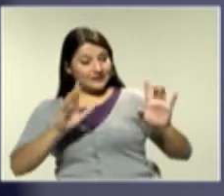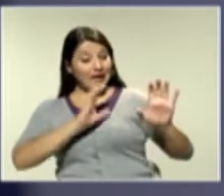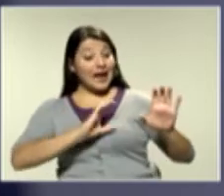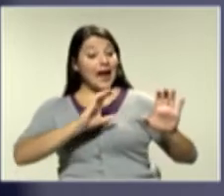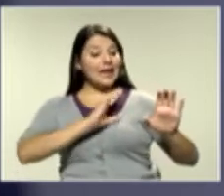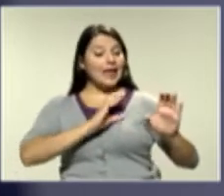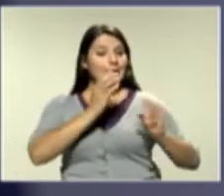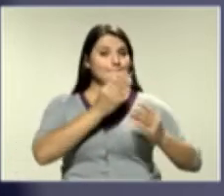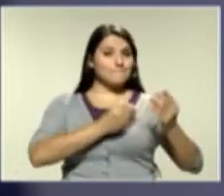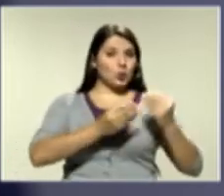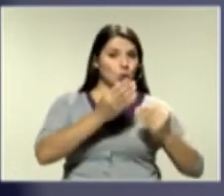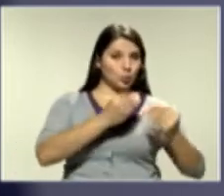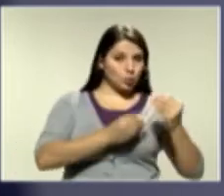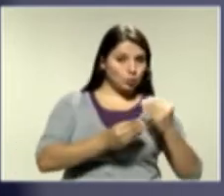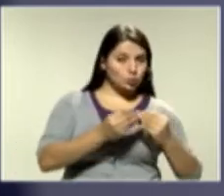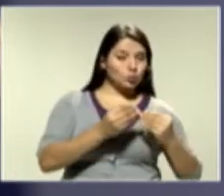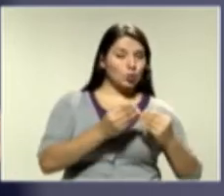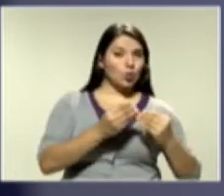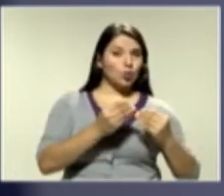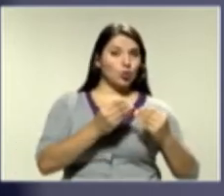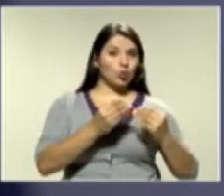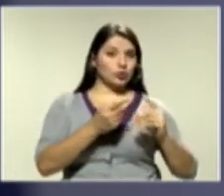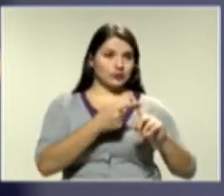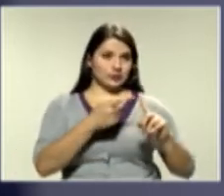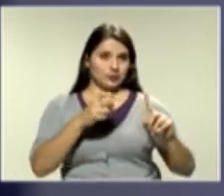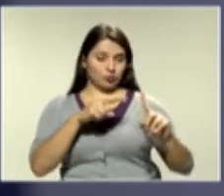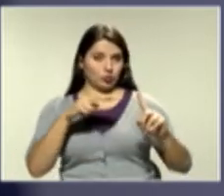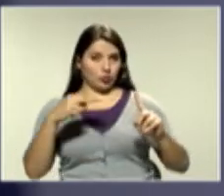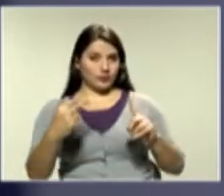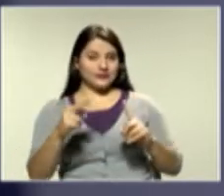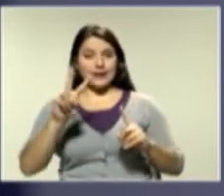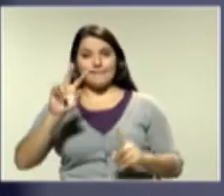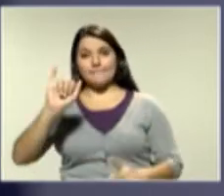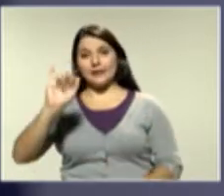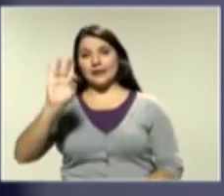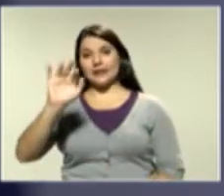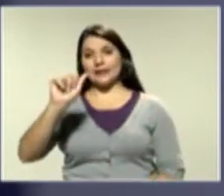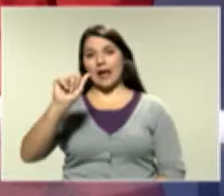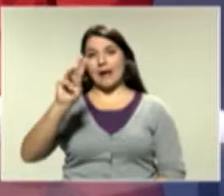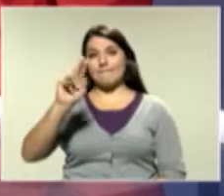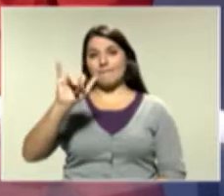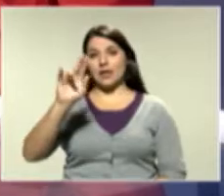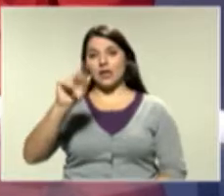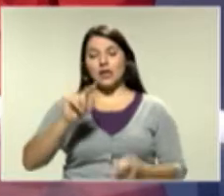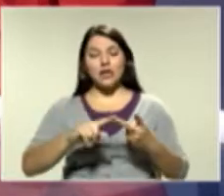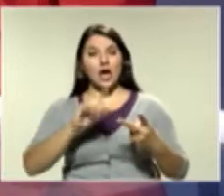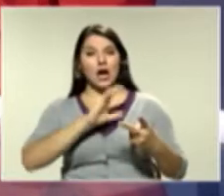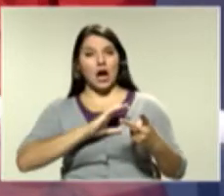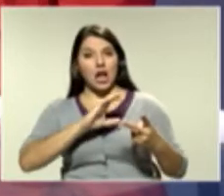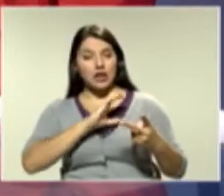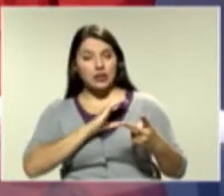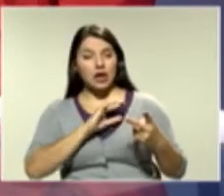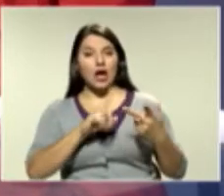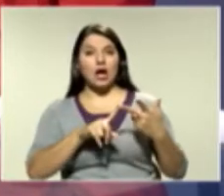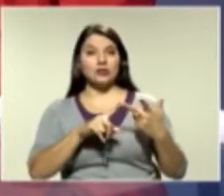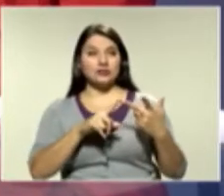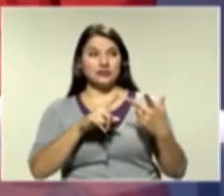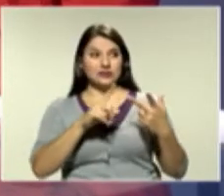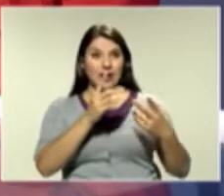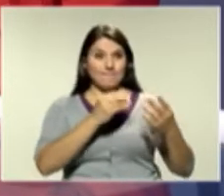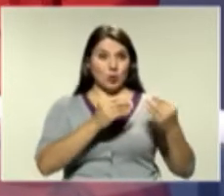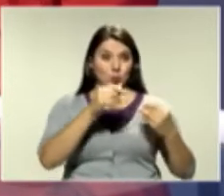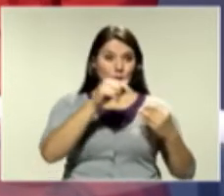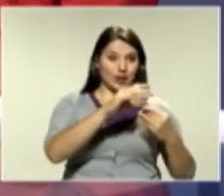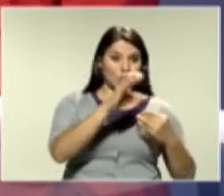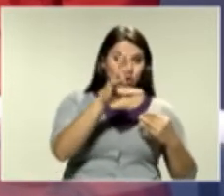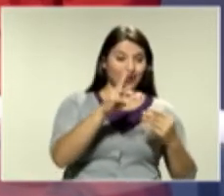en términos de alimentación, de vitaminas, de la calidad del alimento como tal?